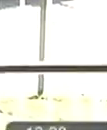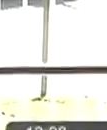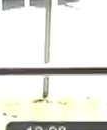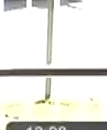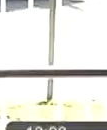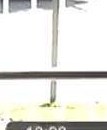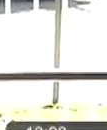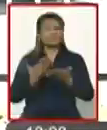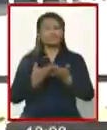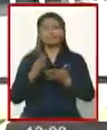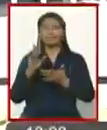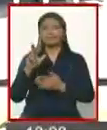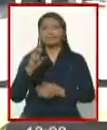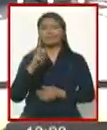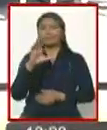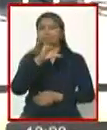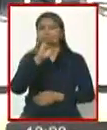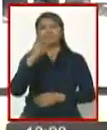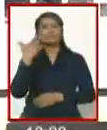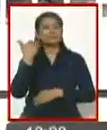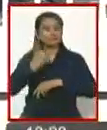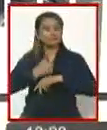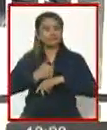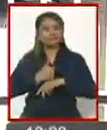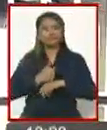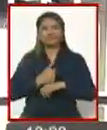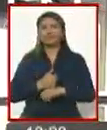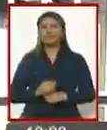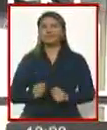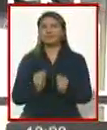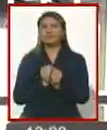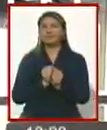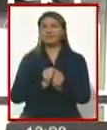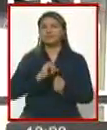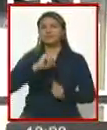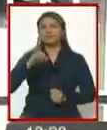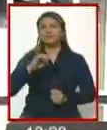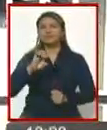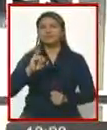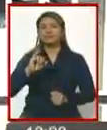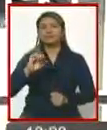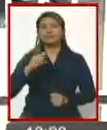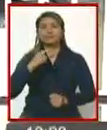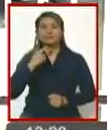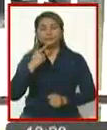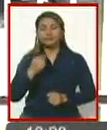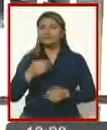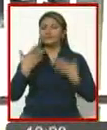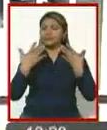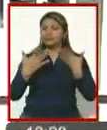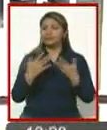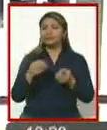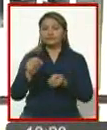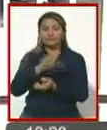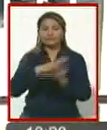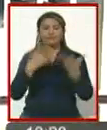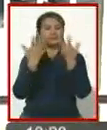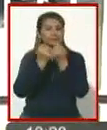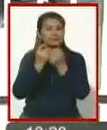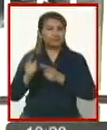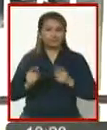Y nos vamos en vivo y en directo hasta Cochabamba. Allí se encuentra nuestra colega de trabajo, Jaycee Alane, porque se ha registrado